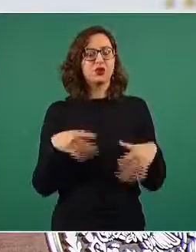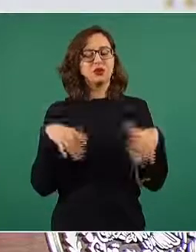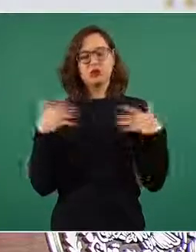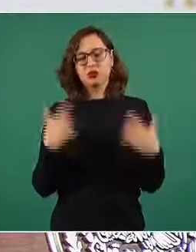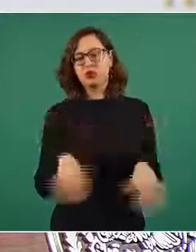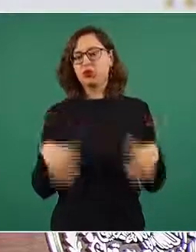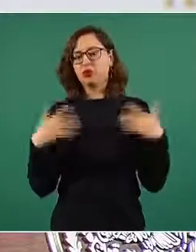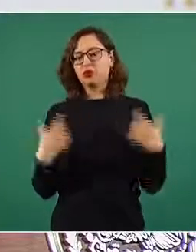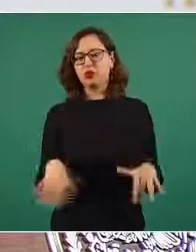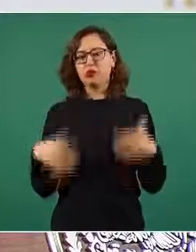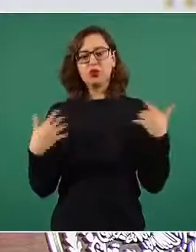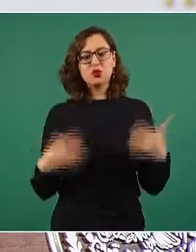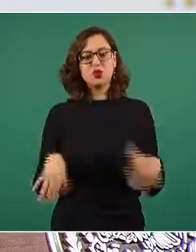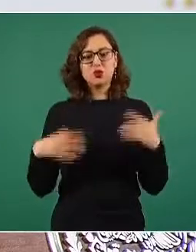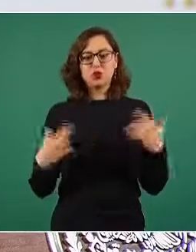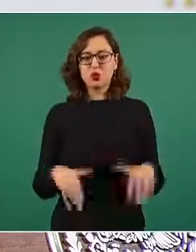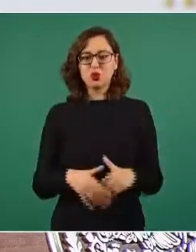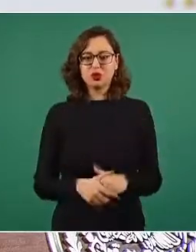historias.